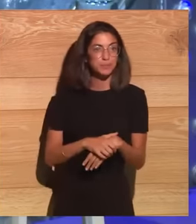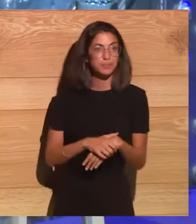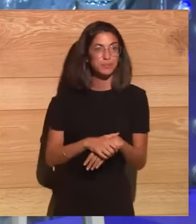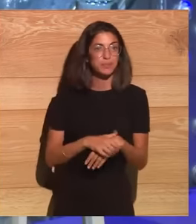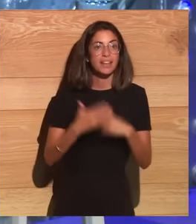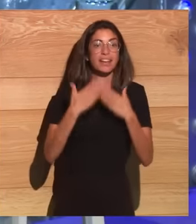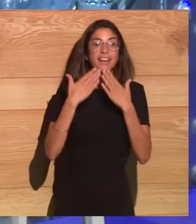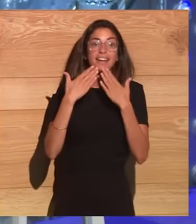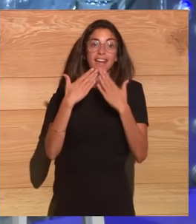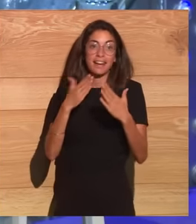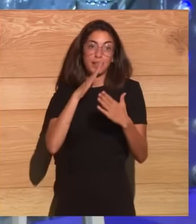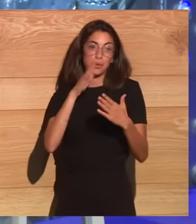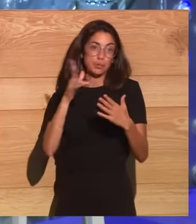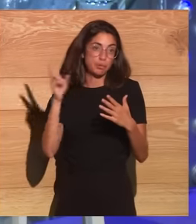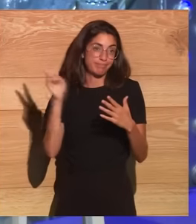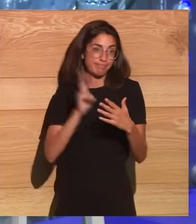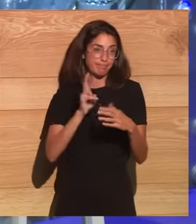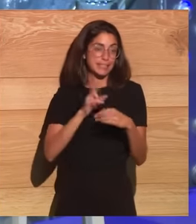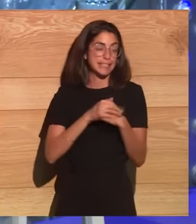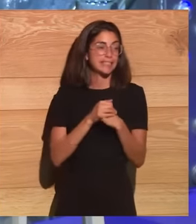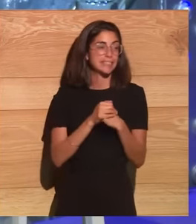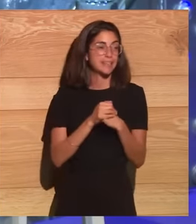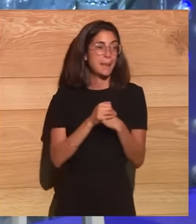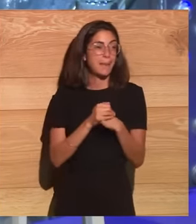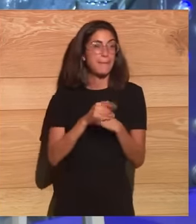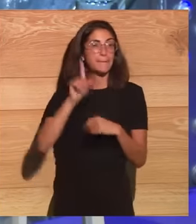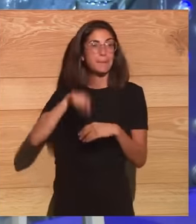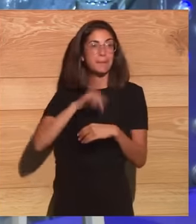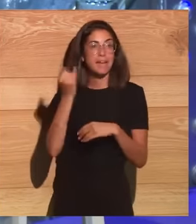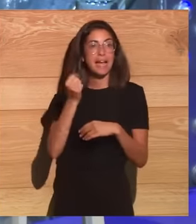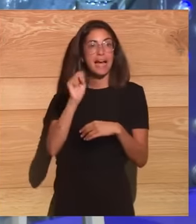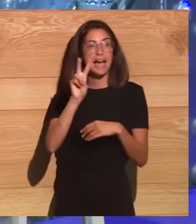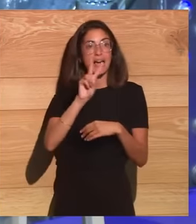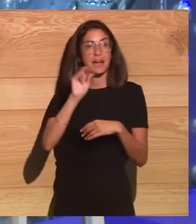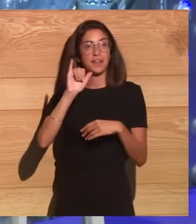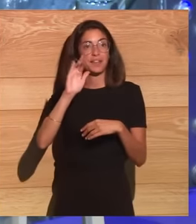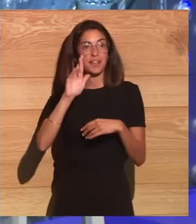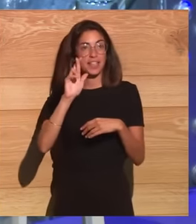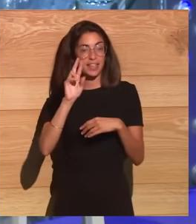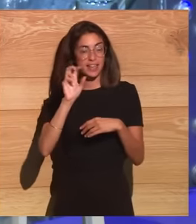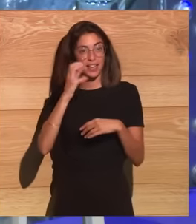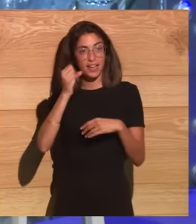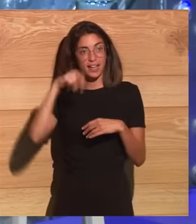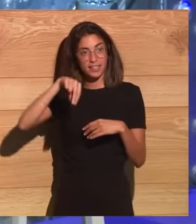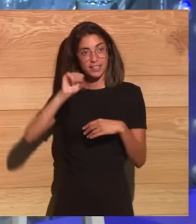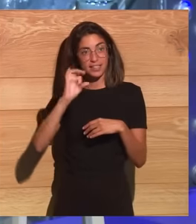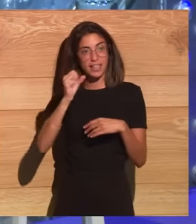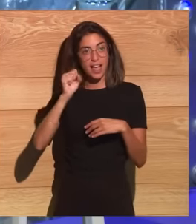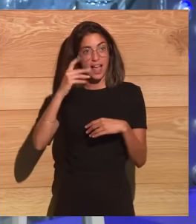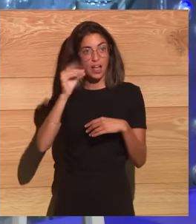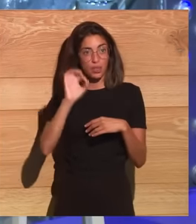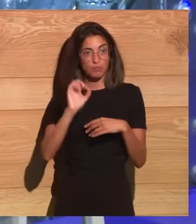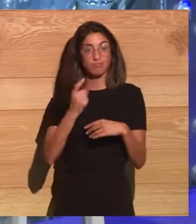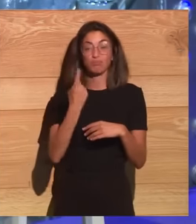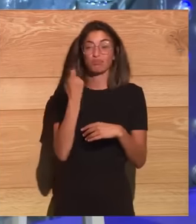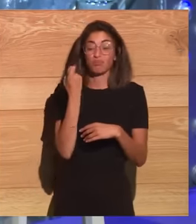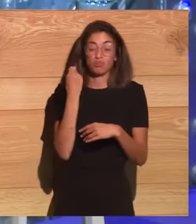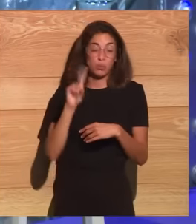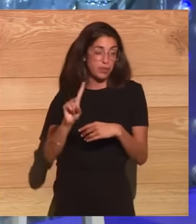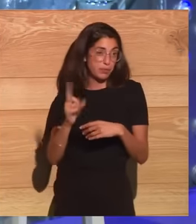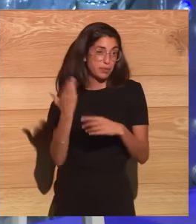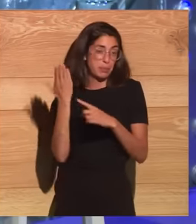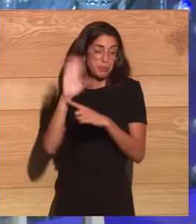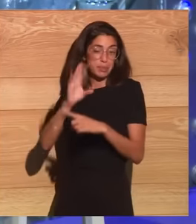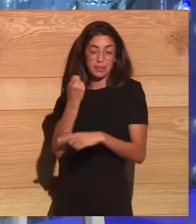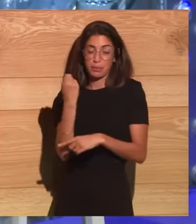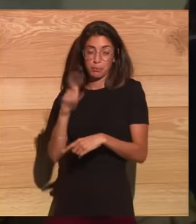Gracias. Hola. Juan, gracias Juan por acompañarnos. ¿Qué tal? Y Javier Cansado. Hola, ¿qué tal? Javier Cansado no requiere presentación y por lo tanto no